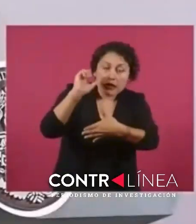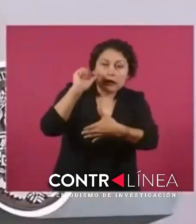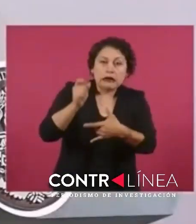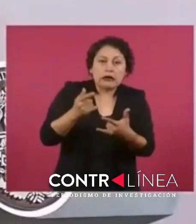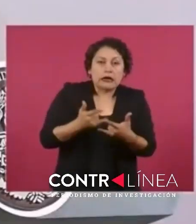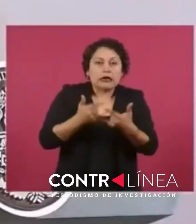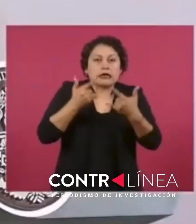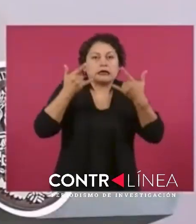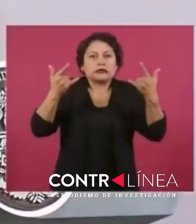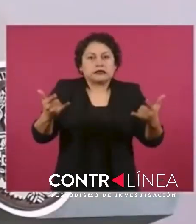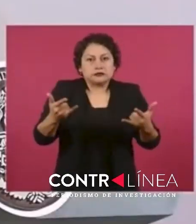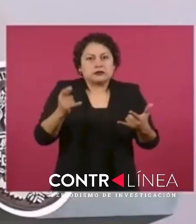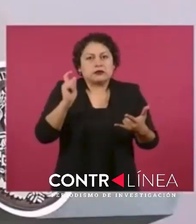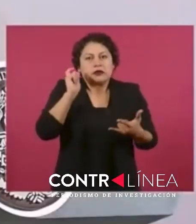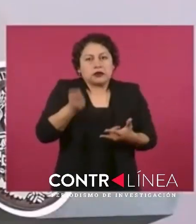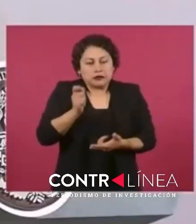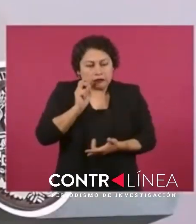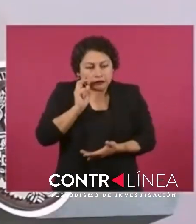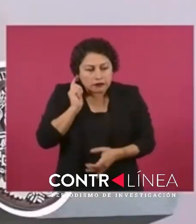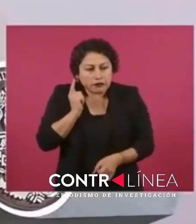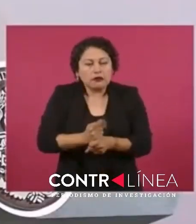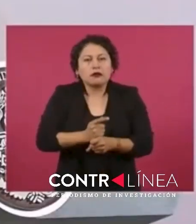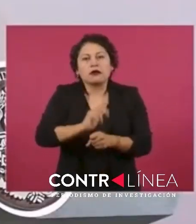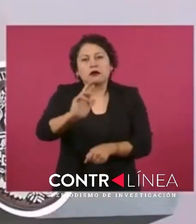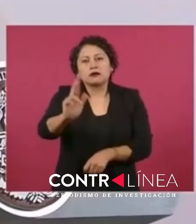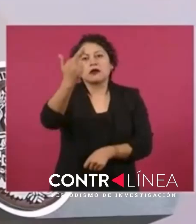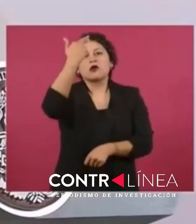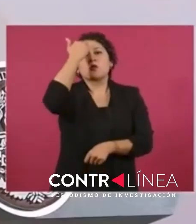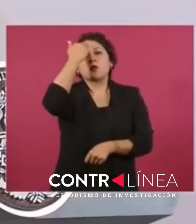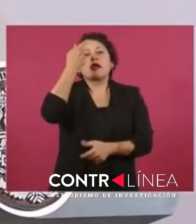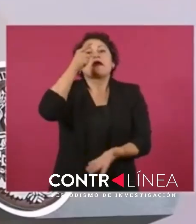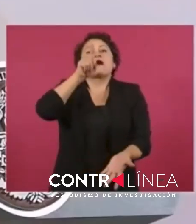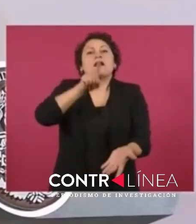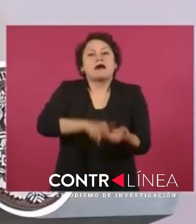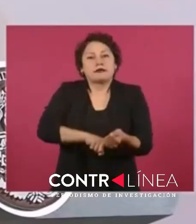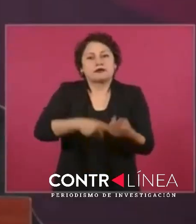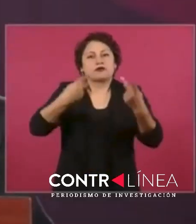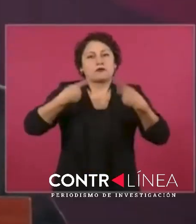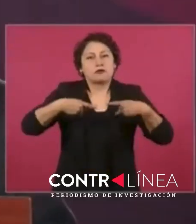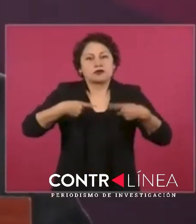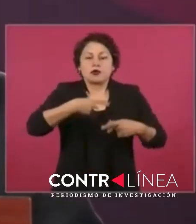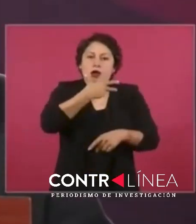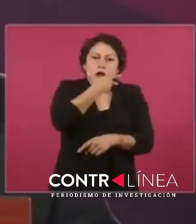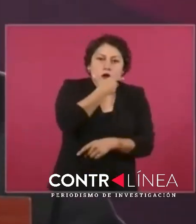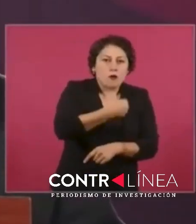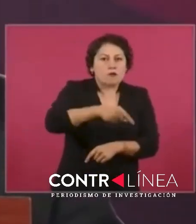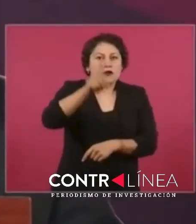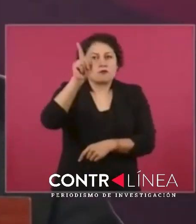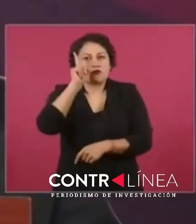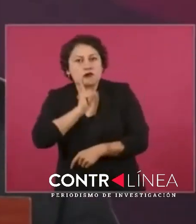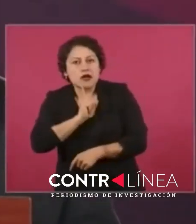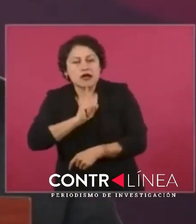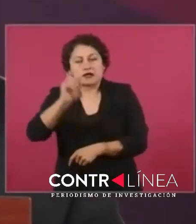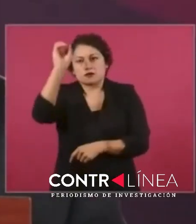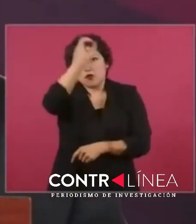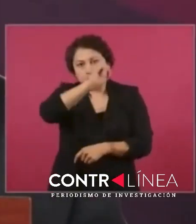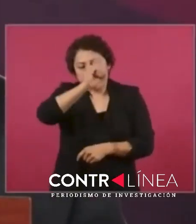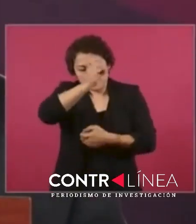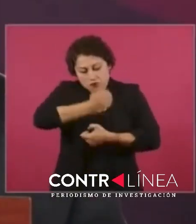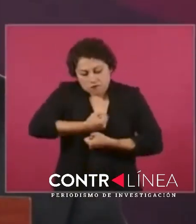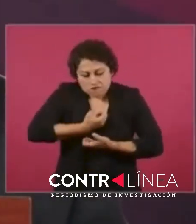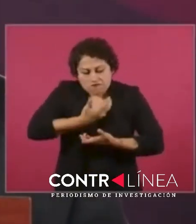estado acompañada por las voces de hombres y mujeres que han levantado la palabra a pesar